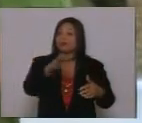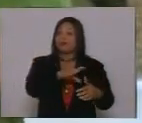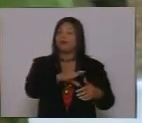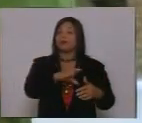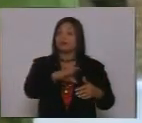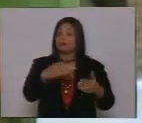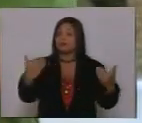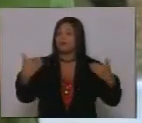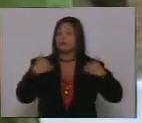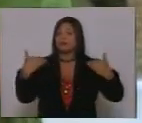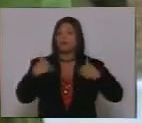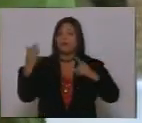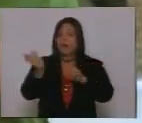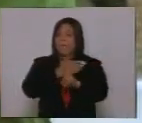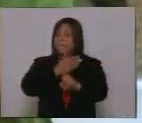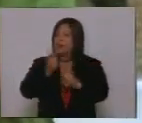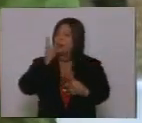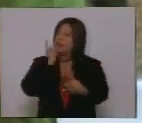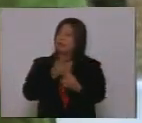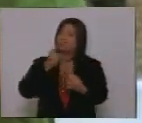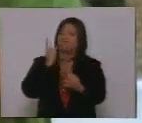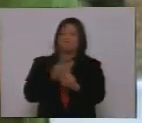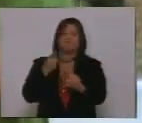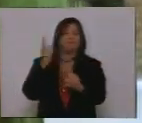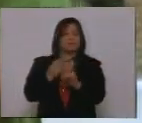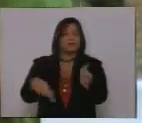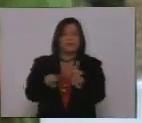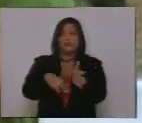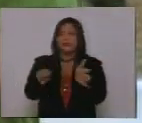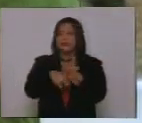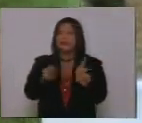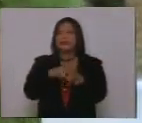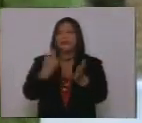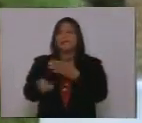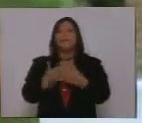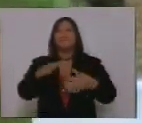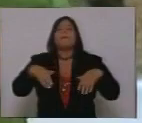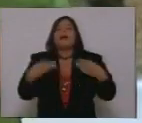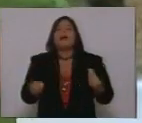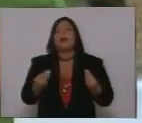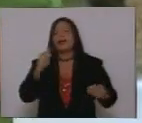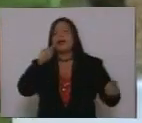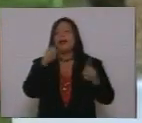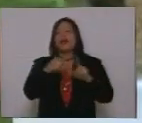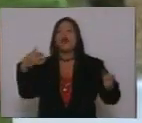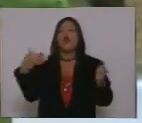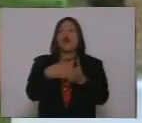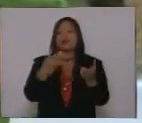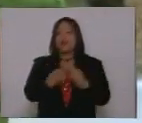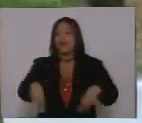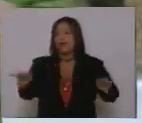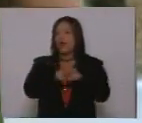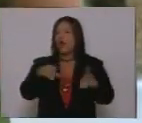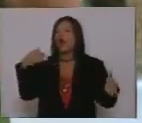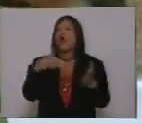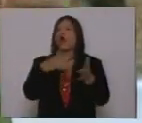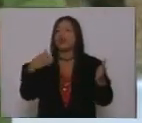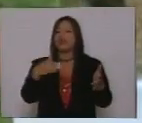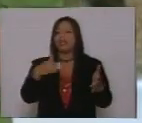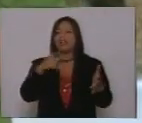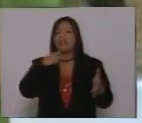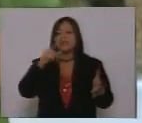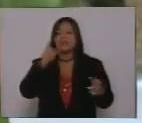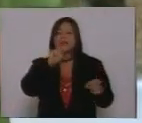Ha sufrido el ataque sistemático para implosionar a nuestra juventud con antivalores, con el